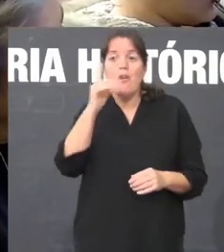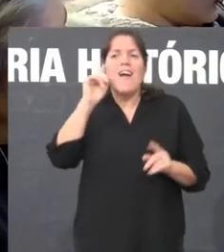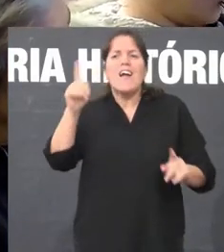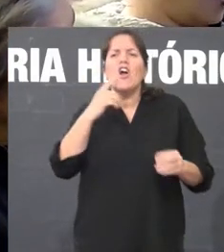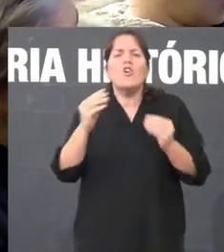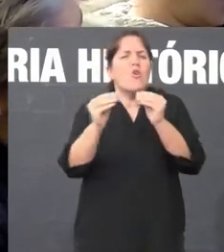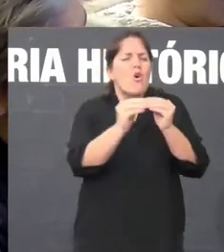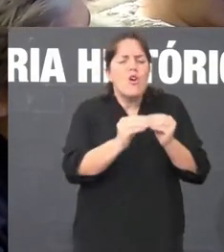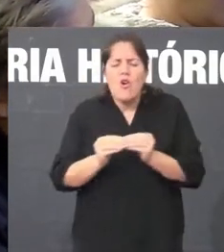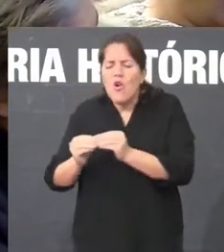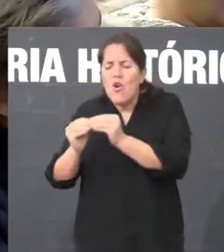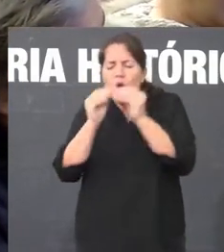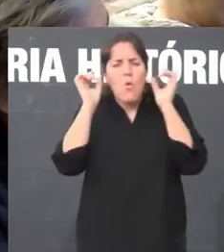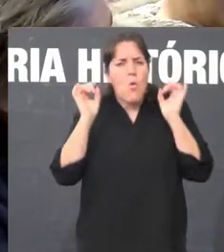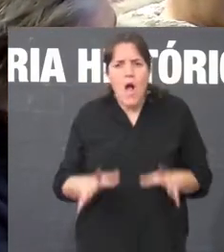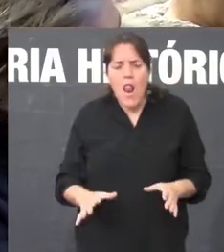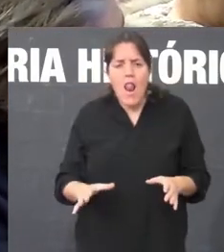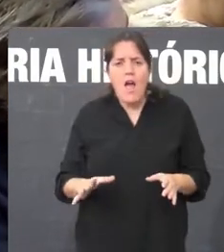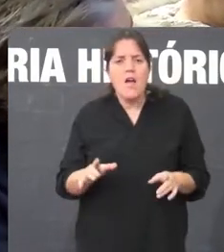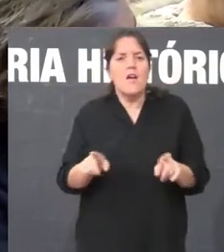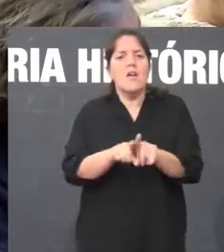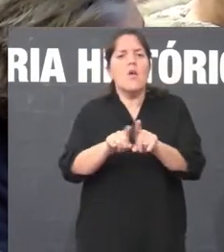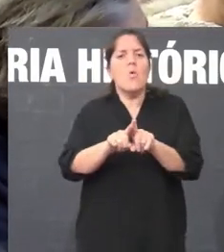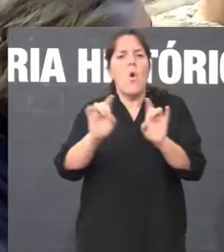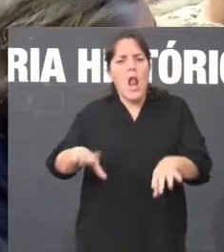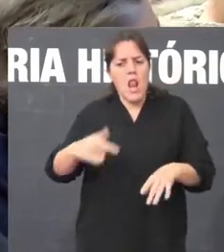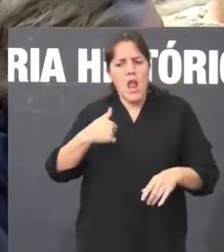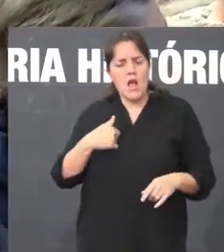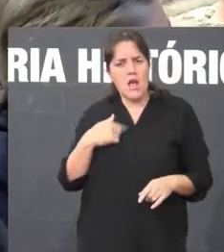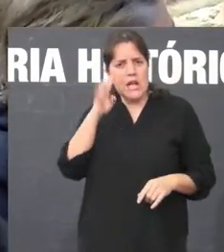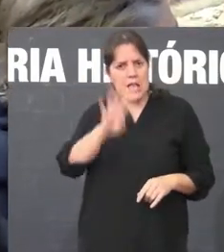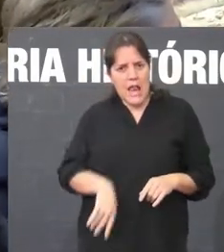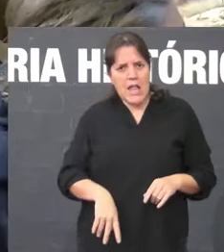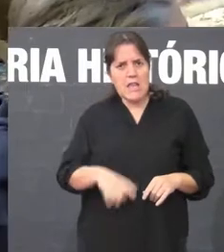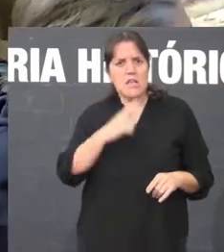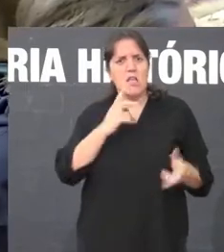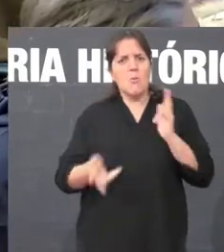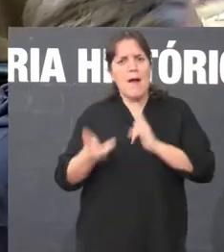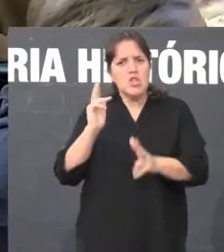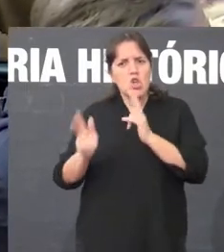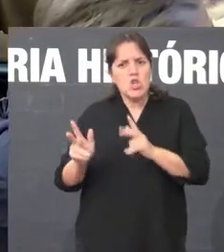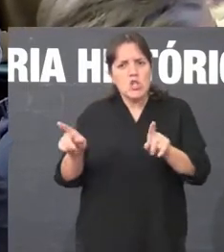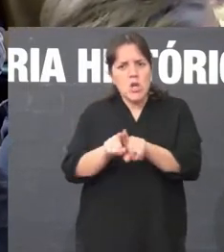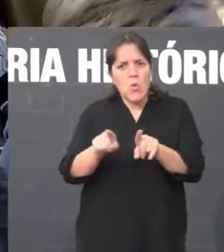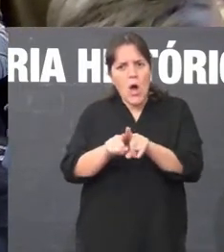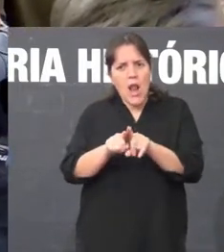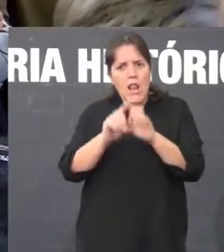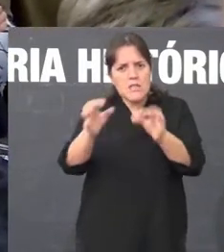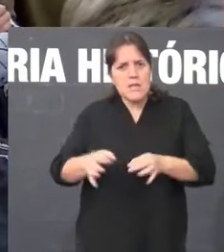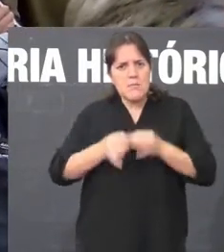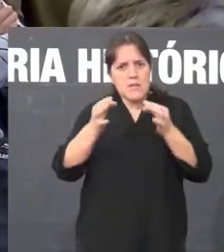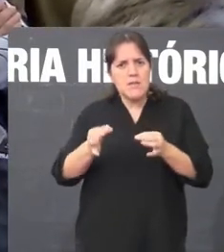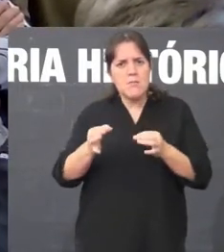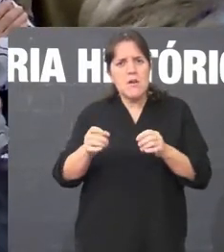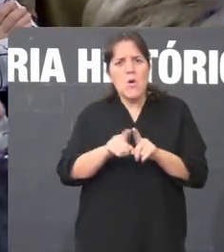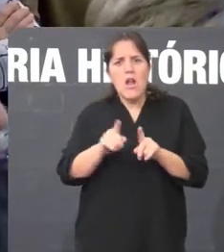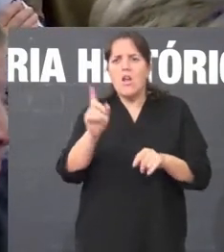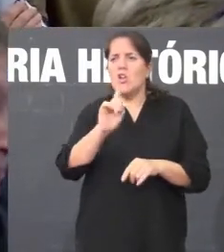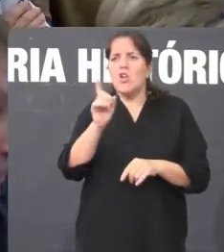mismo, siempre serían, igual que nosotros, igual que los vascos, siempre seríamos una